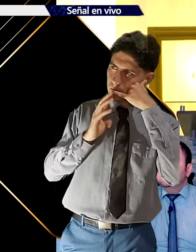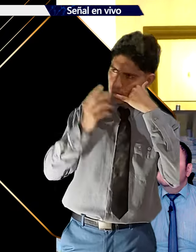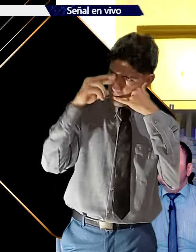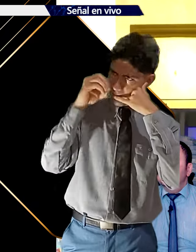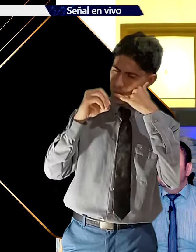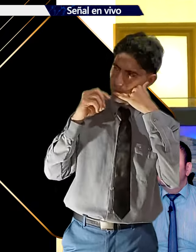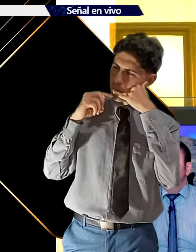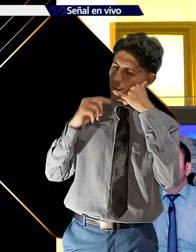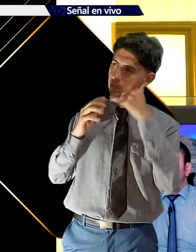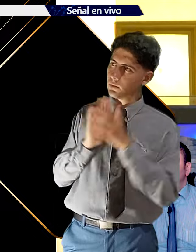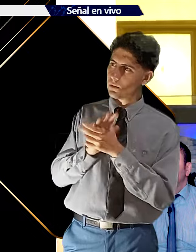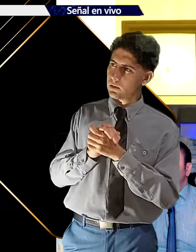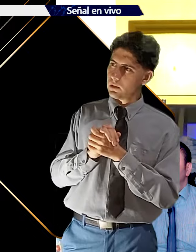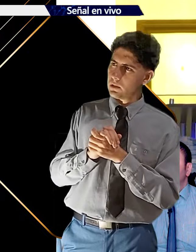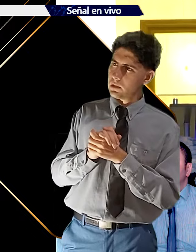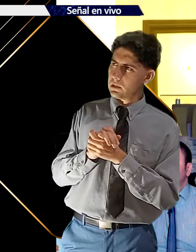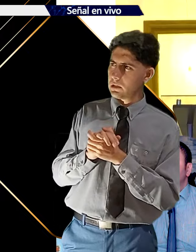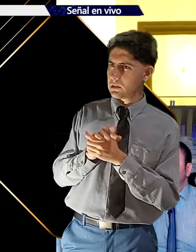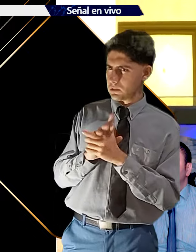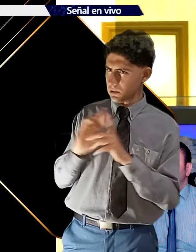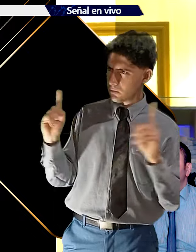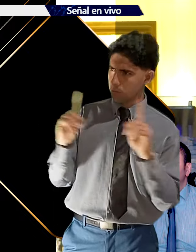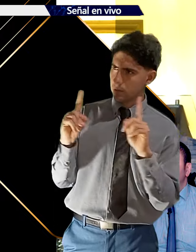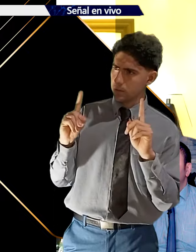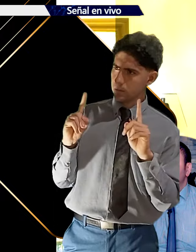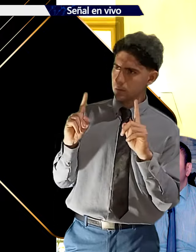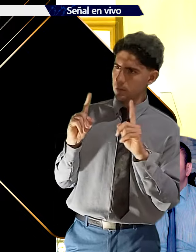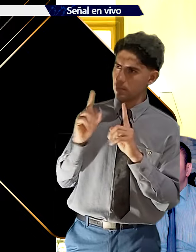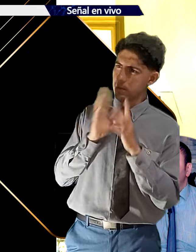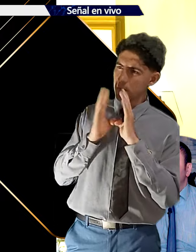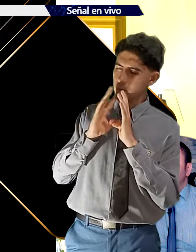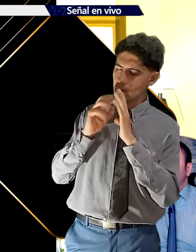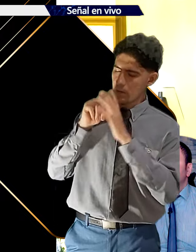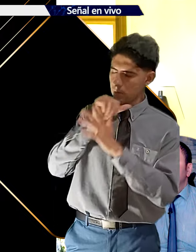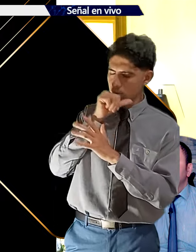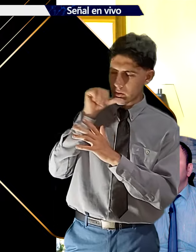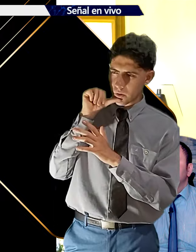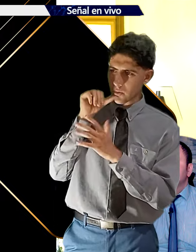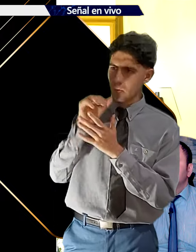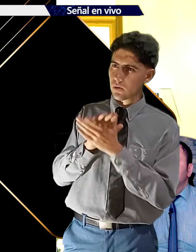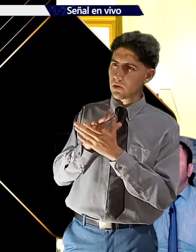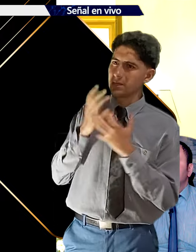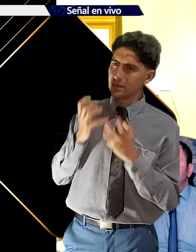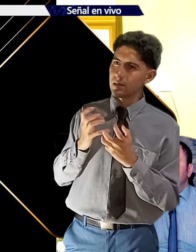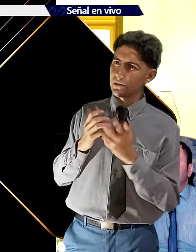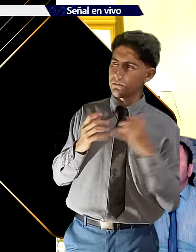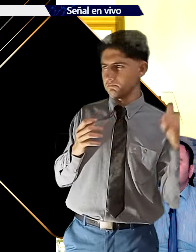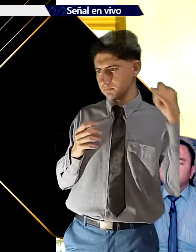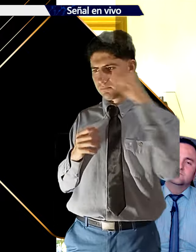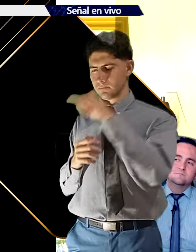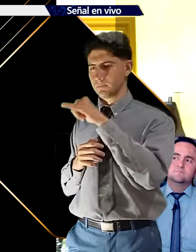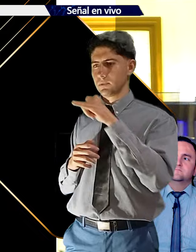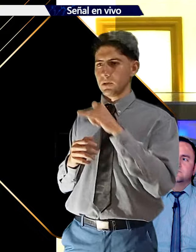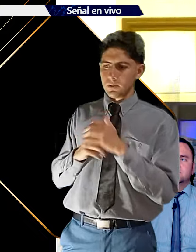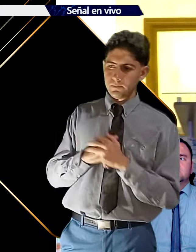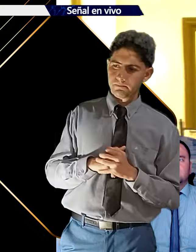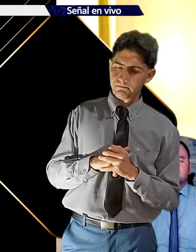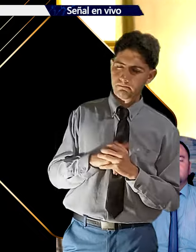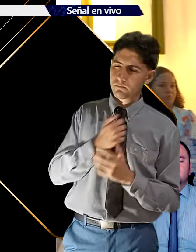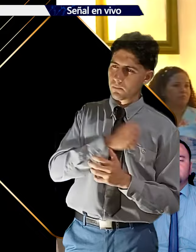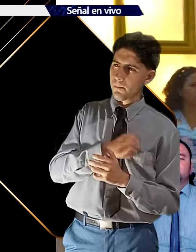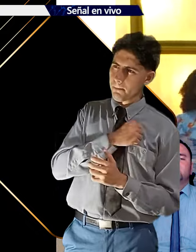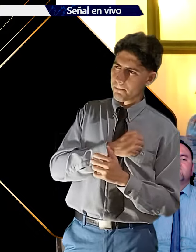Un día la mamá me llama a Medellín, me dijo, hermana, yo estoy charlando con mi hijo y le hablé de usted, que si le gustaría de pronto pasar un día con usted en un ayuno. Y él